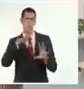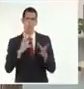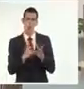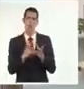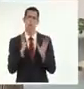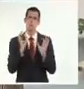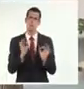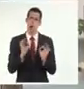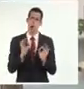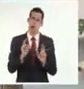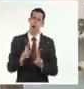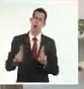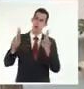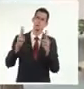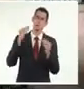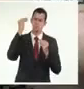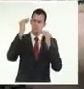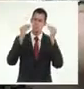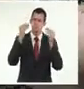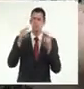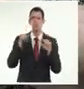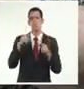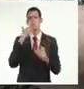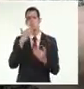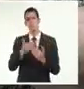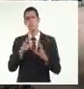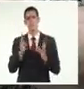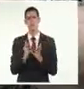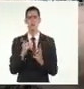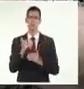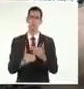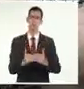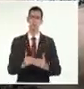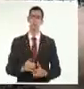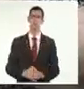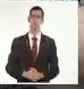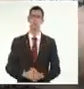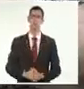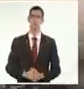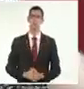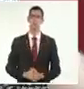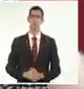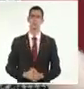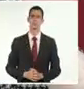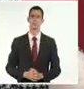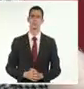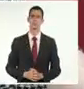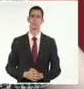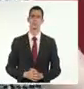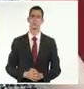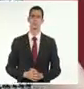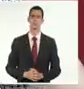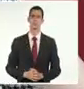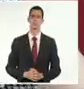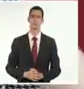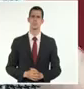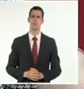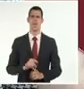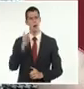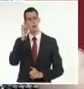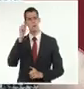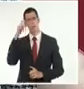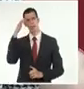sus valoraciones acerca de la medida. Nosotros nos hemos comunicado con algunos combatientes y hemos tenido